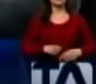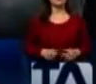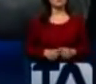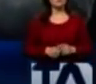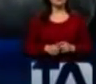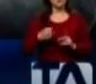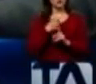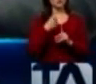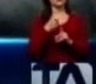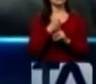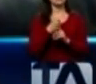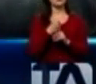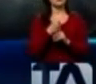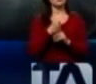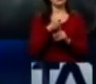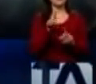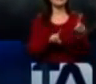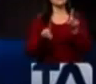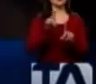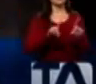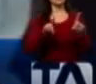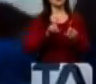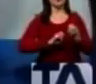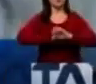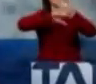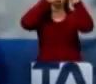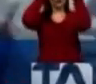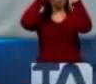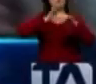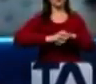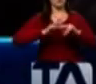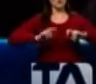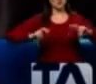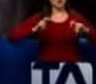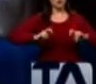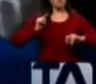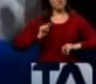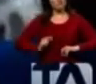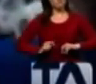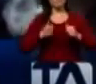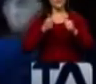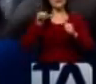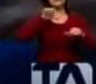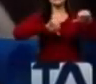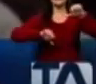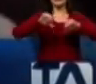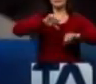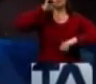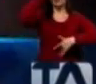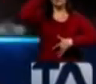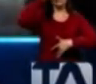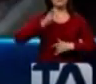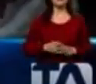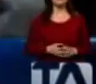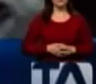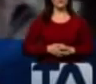en esta lucha por encontrar un diagnóstico claro y también una investigación adecuada y científica de esta